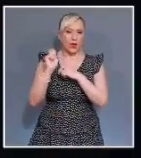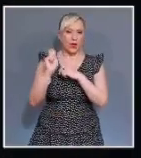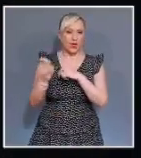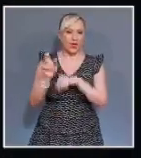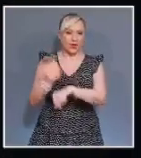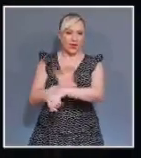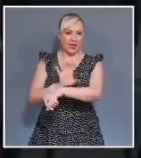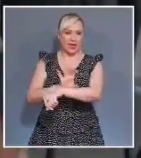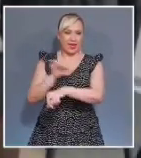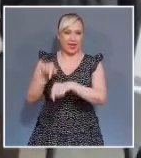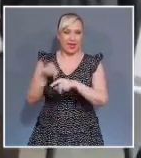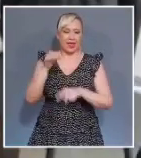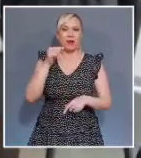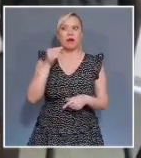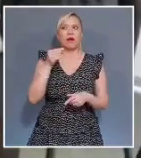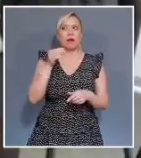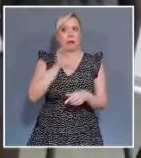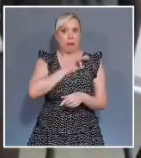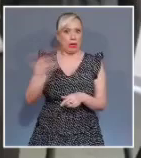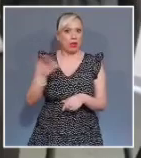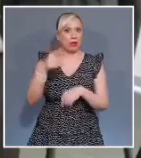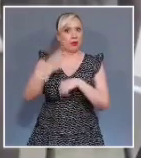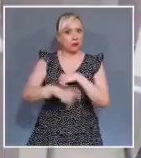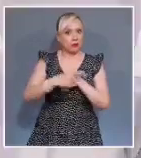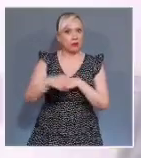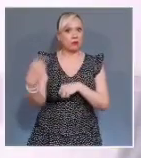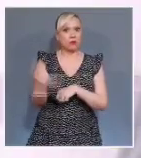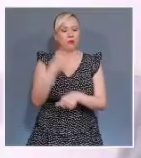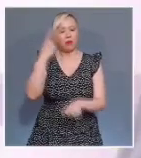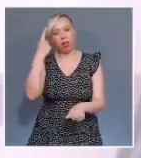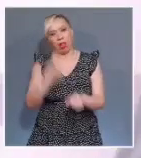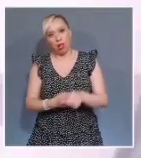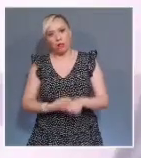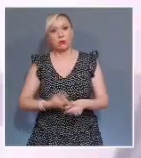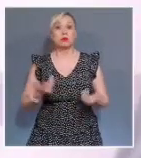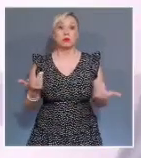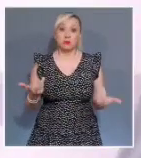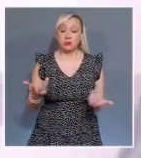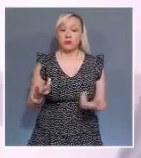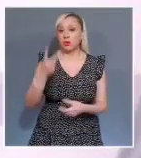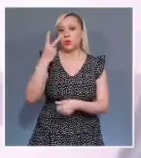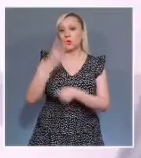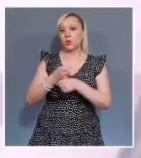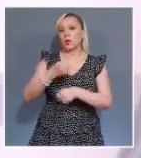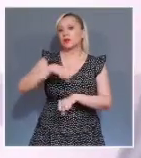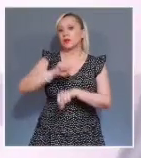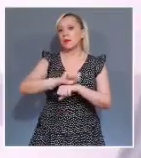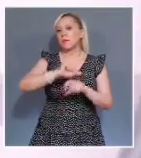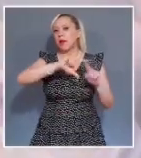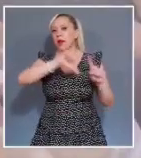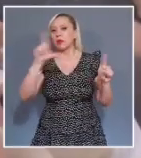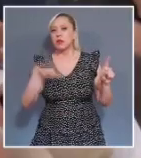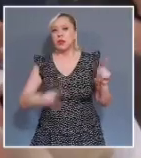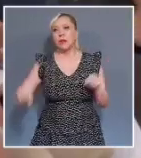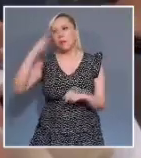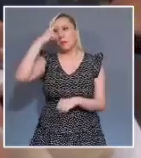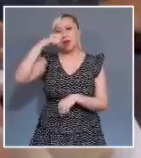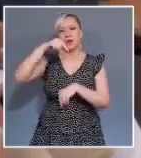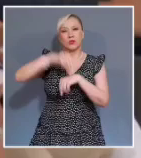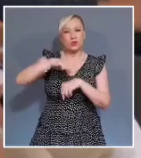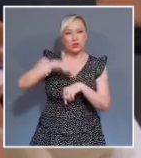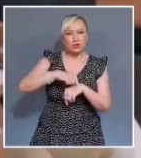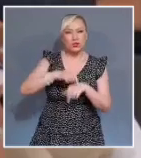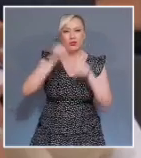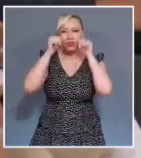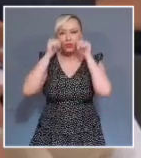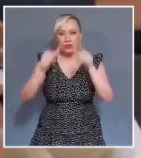expuestos los usuarios. Esto como parte de la segunda Semana Nacional contra Riesgos Sanitarios 2023, que se lleva a cabo